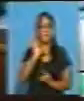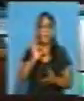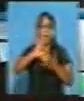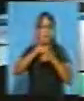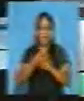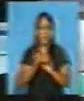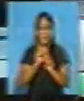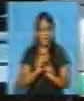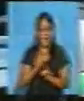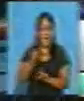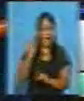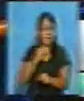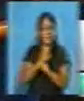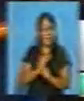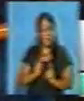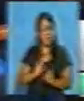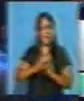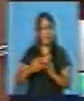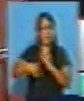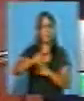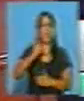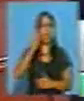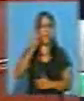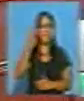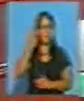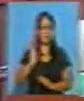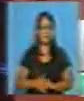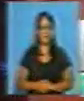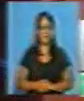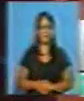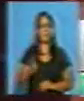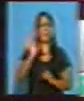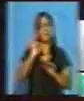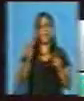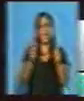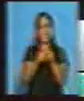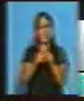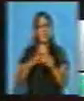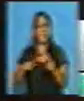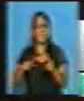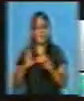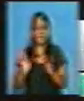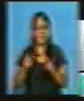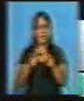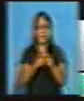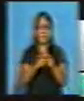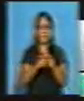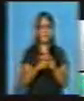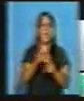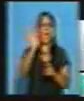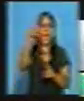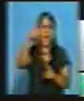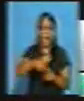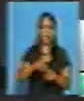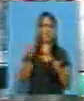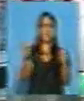venimos trabajando y que queremos seguir trabajando en 2018. ¿Ustedes ya tienen sesiones extraordinarias dentro de lo que es la agenda o la actividad? Vamos a hacer una reunión de